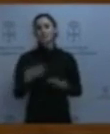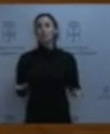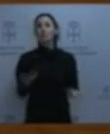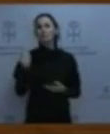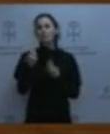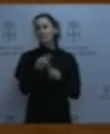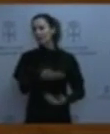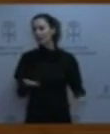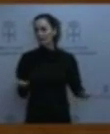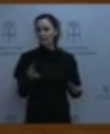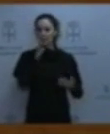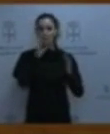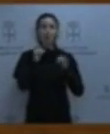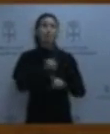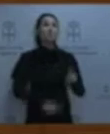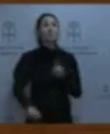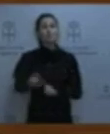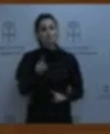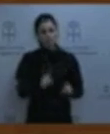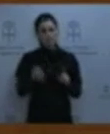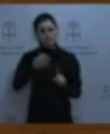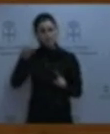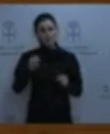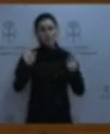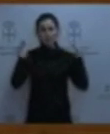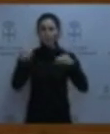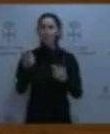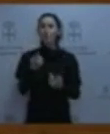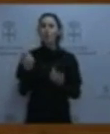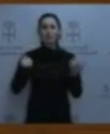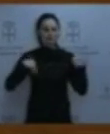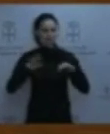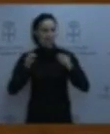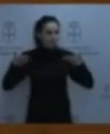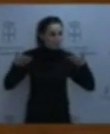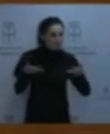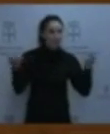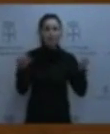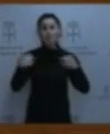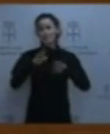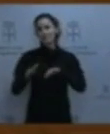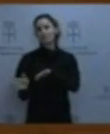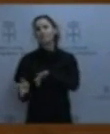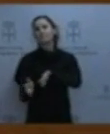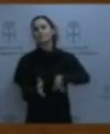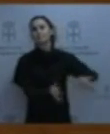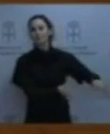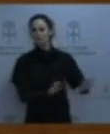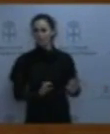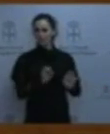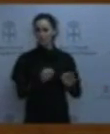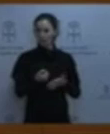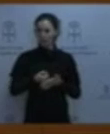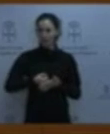además en la gente que tiene verdaderos problemas, quienes necesitan atención especial de la sociedad, gente a la que vamos dejando tirada conforme van ustedes